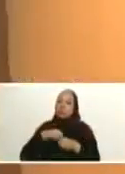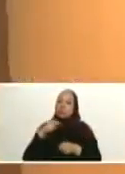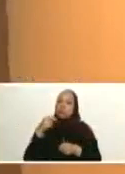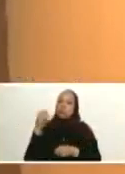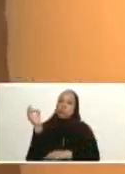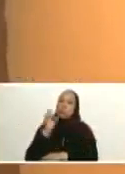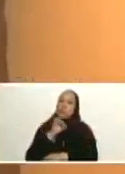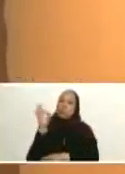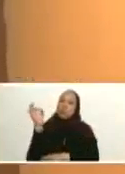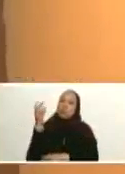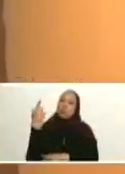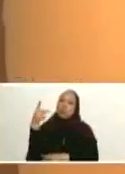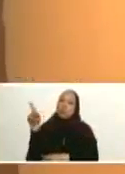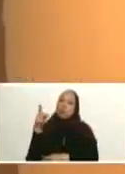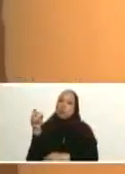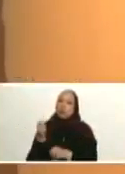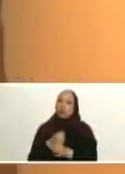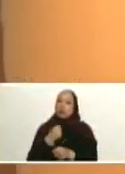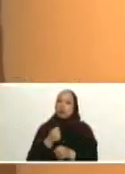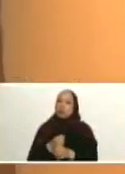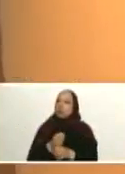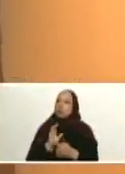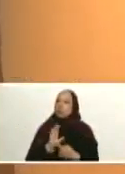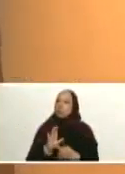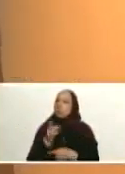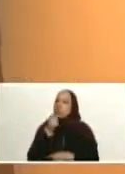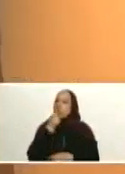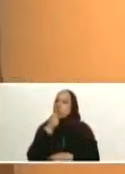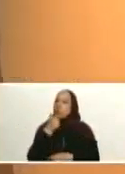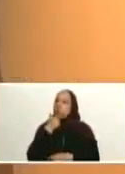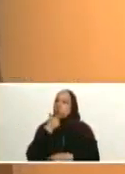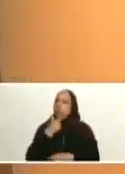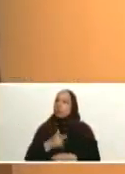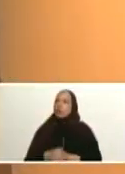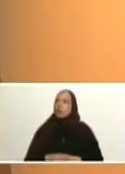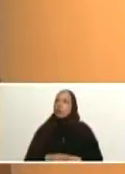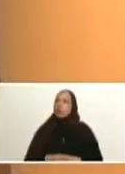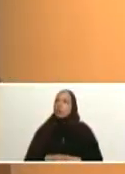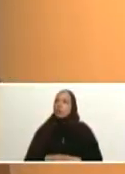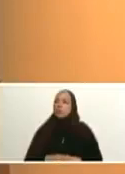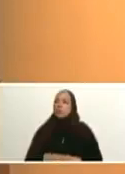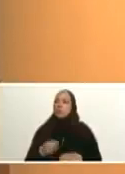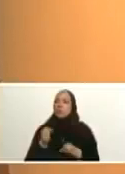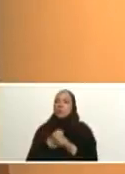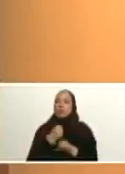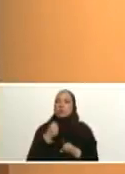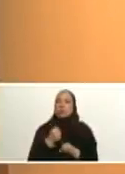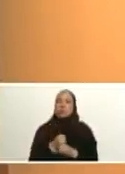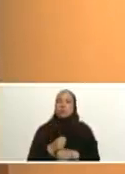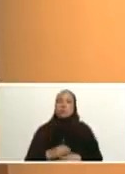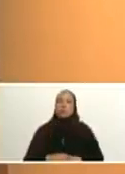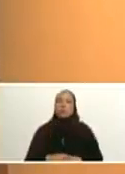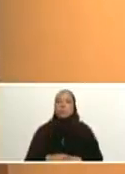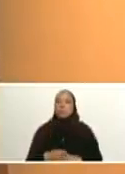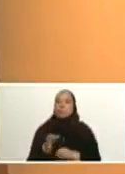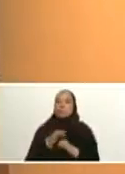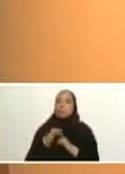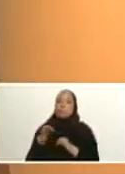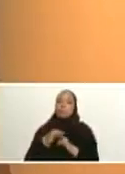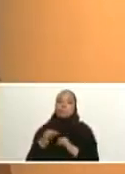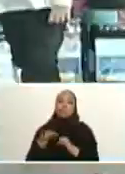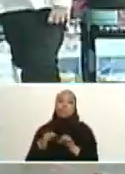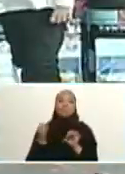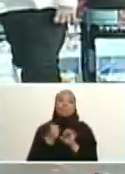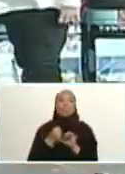Barquisimeto, en la parroquia Concepción, para mostrar lo bello y hermoso de esta iniciativa. Miren, aquí está el material que nos llegó ya